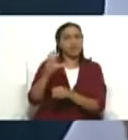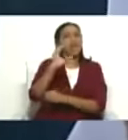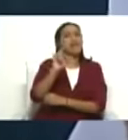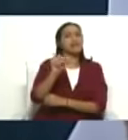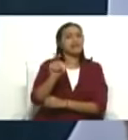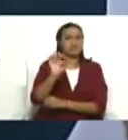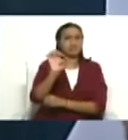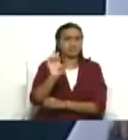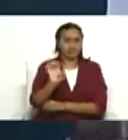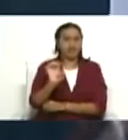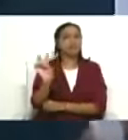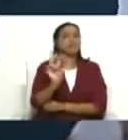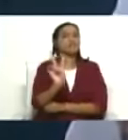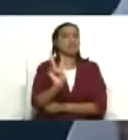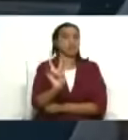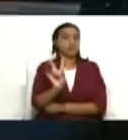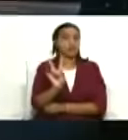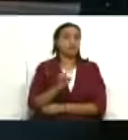electoral de Venezuela.